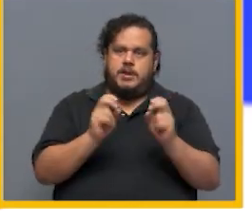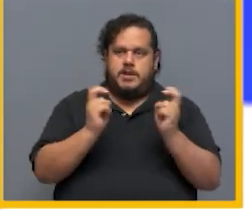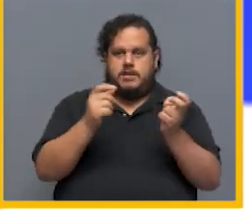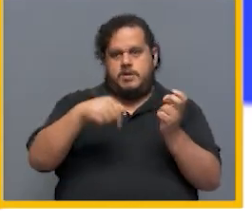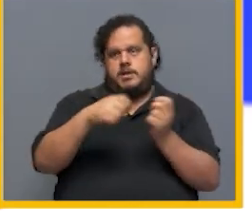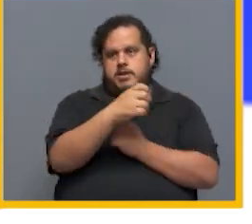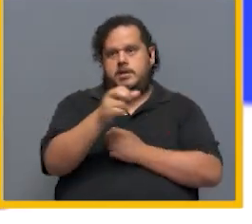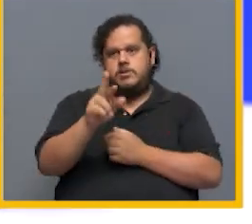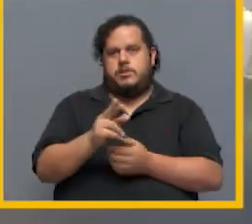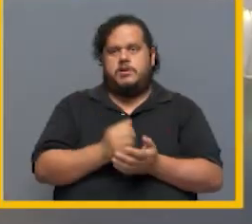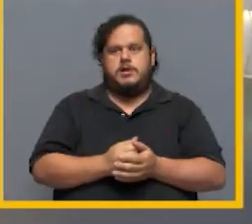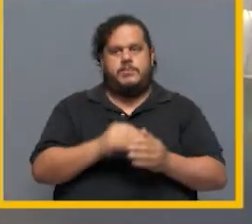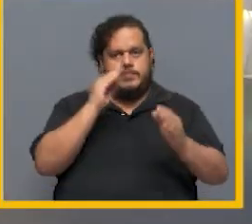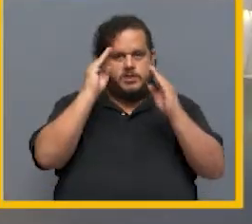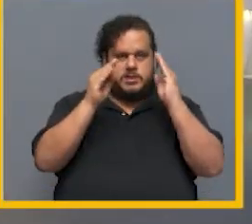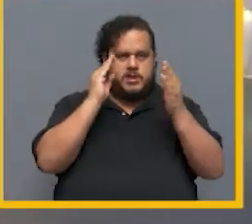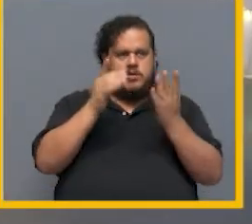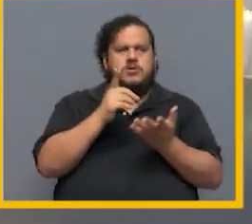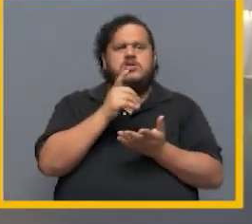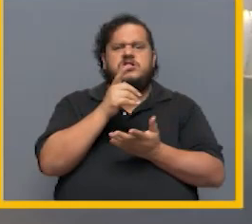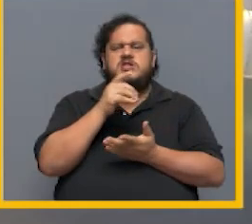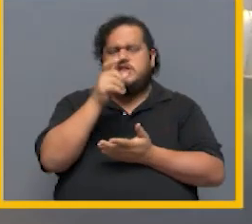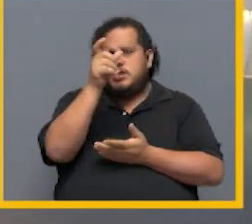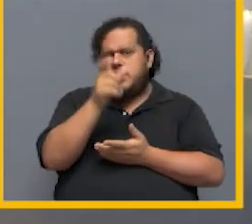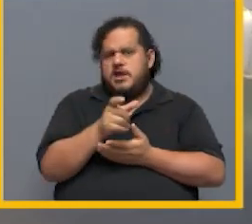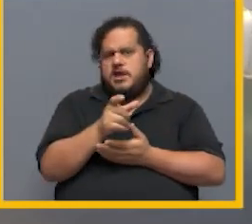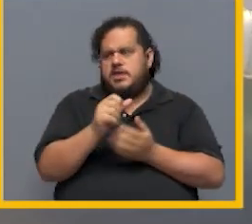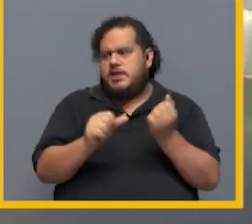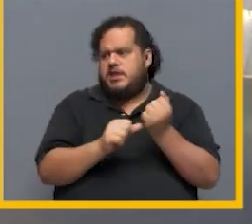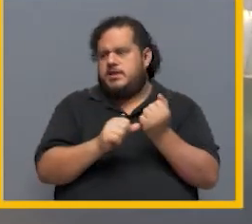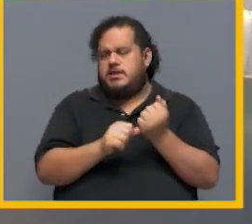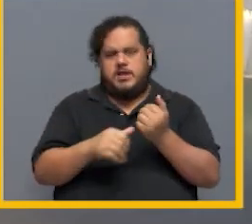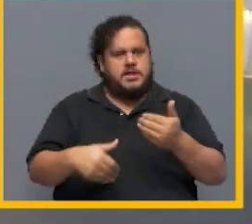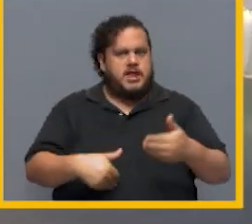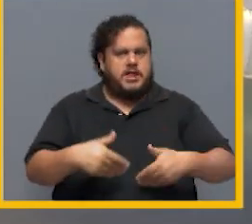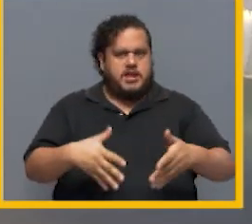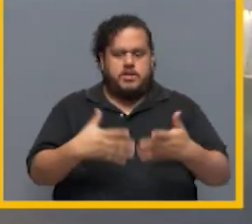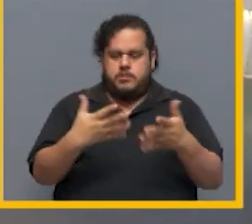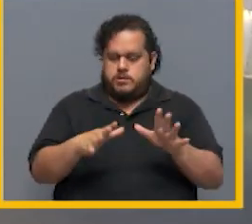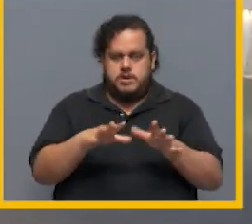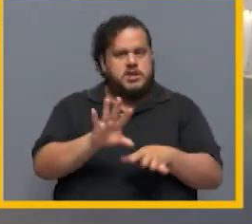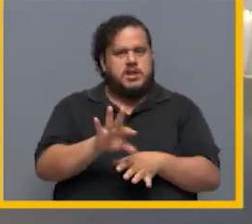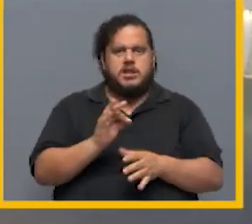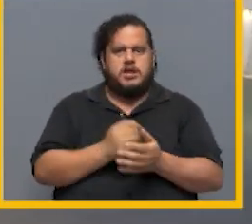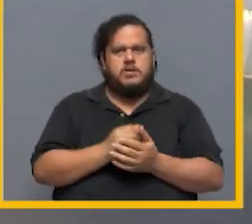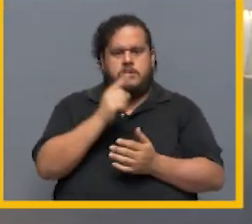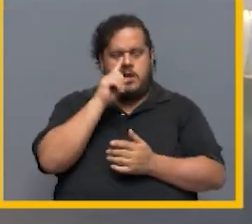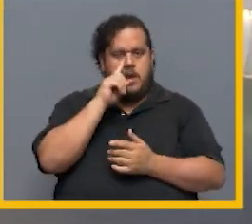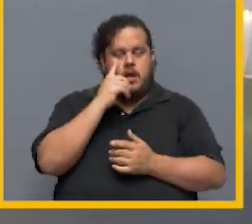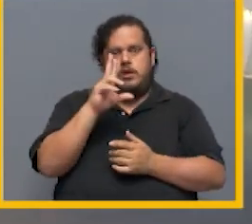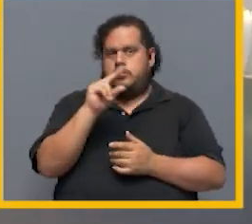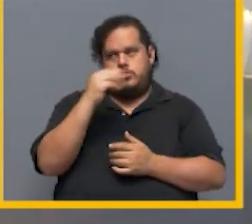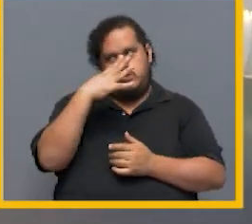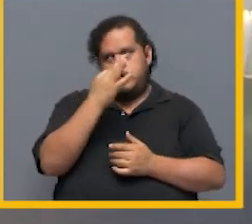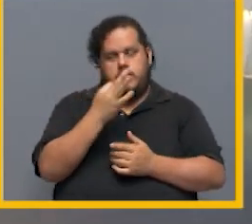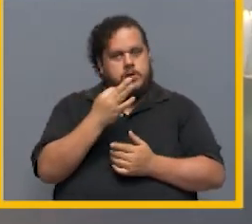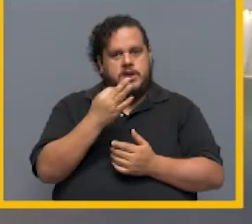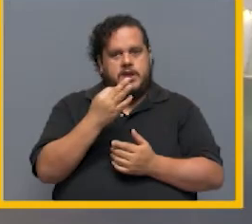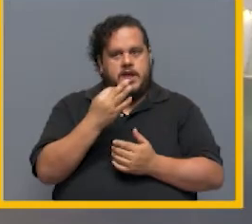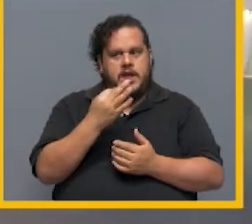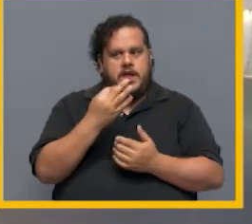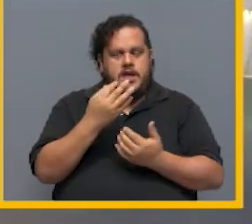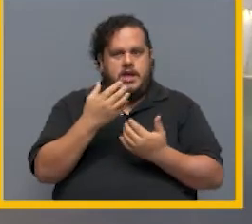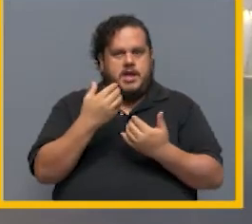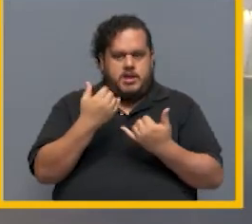en Costa Rica. Saludos, Cristian. ¿Quién es el asistente técnico? Está elegido. No creo que lo vayan a presentar mañana y ahorita no sepan quién